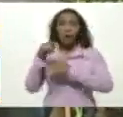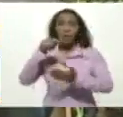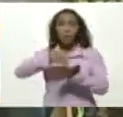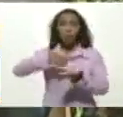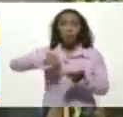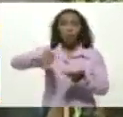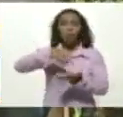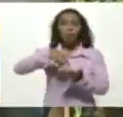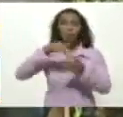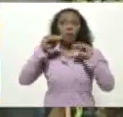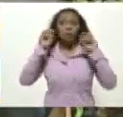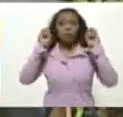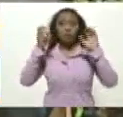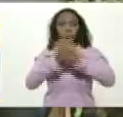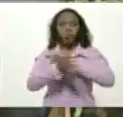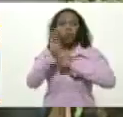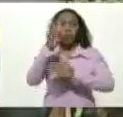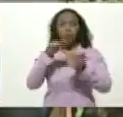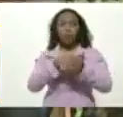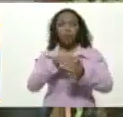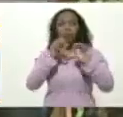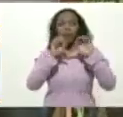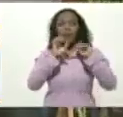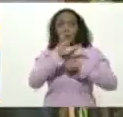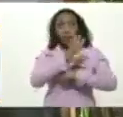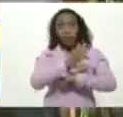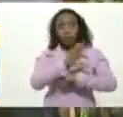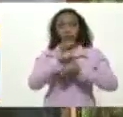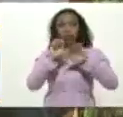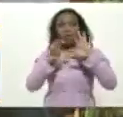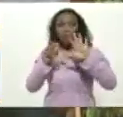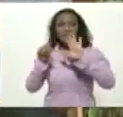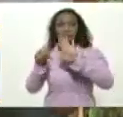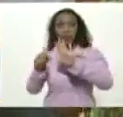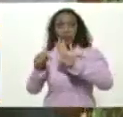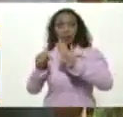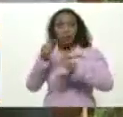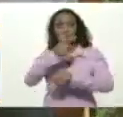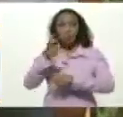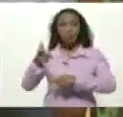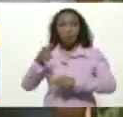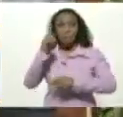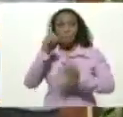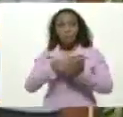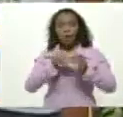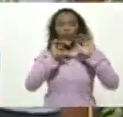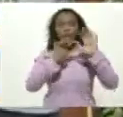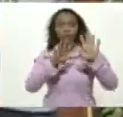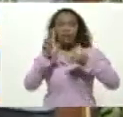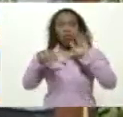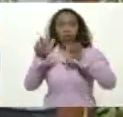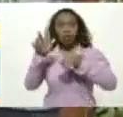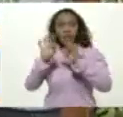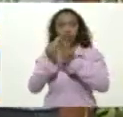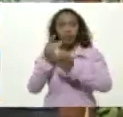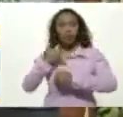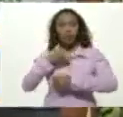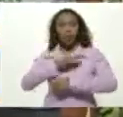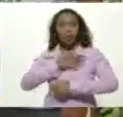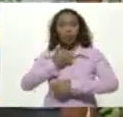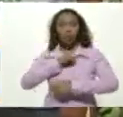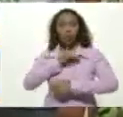círculo. Estamos hablando de 4.576 habitantes, 1.912 familias, para poder nosotros atender a